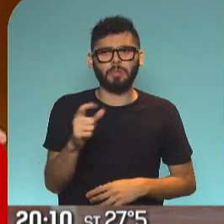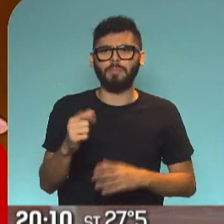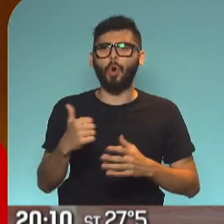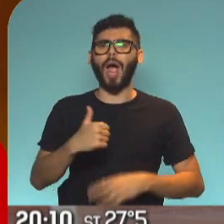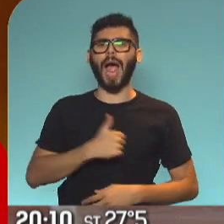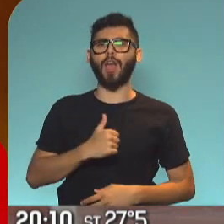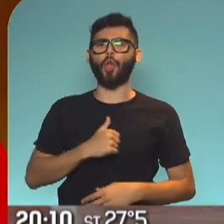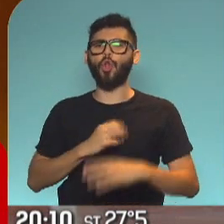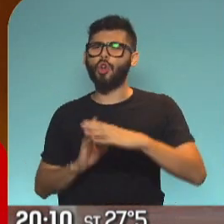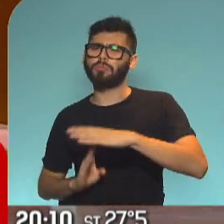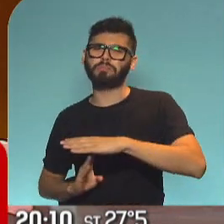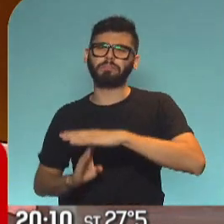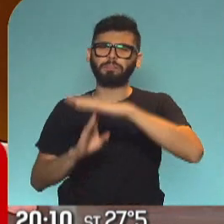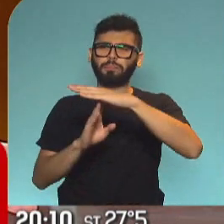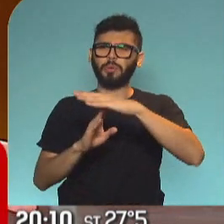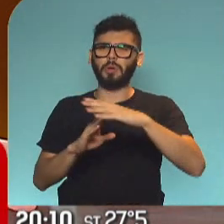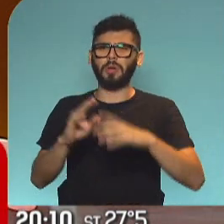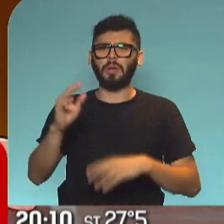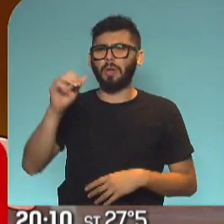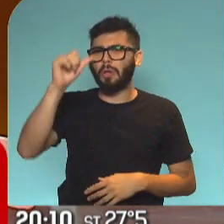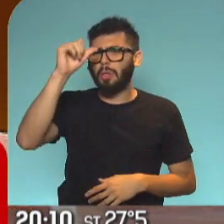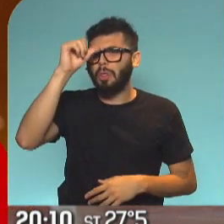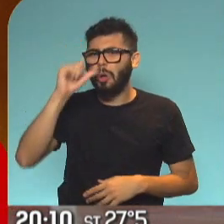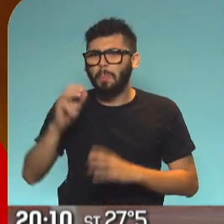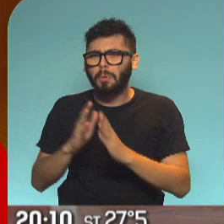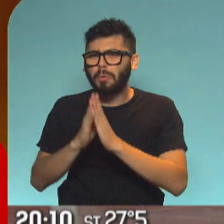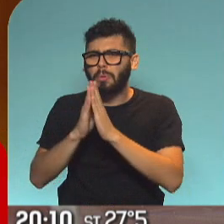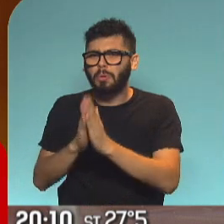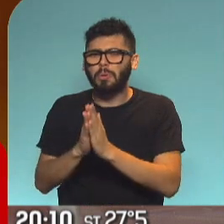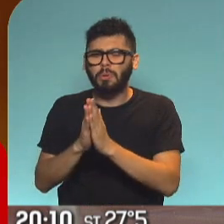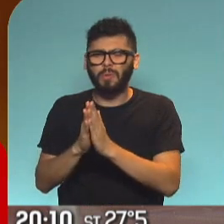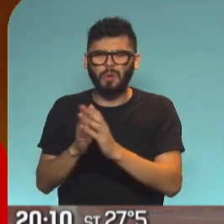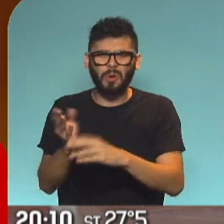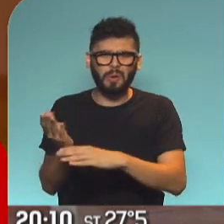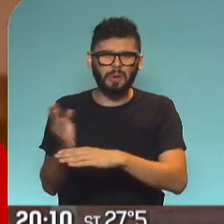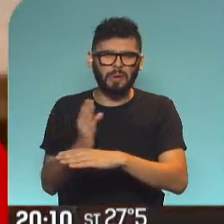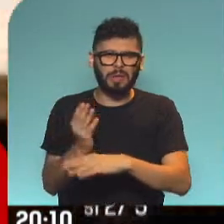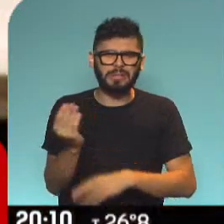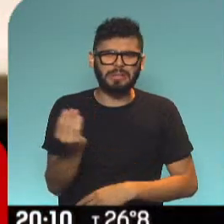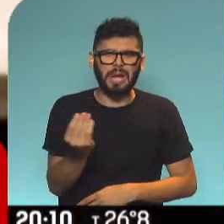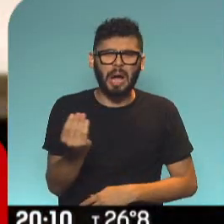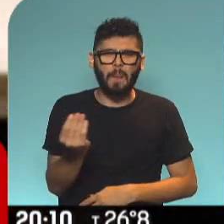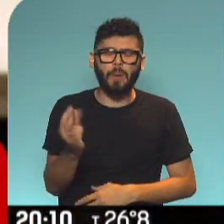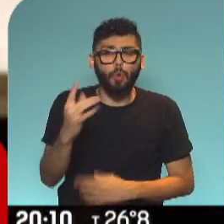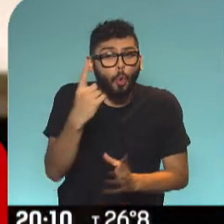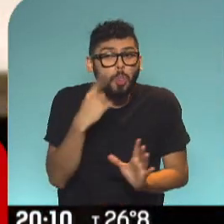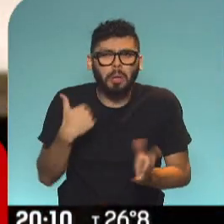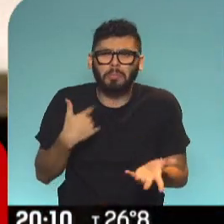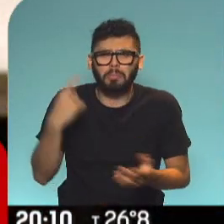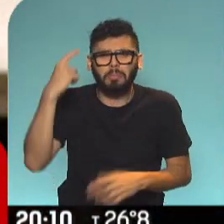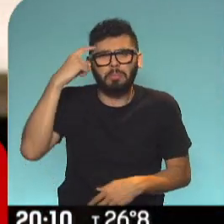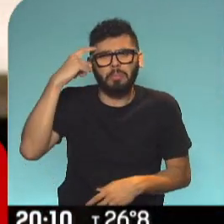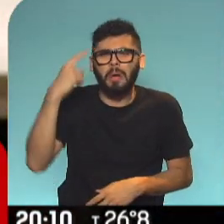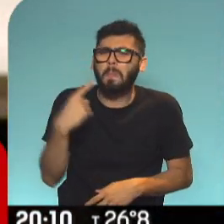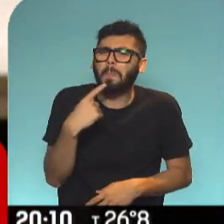católicos rezan los domingos, ¿por qué convocó a un sábado, no? Y entonces un día se lo pregunté, porque después de